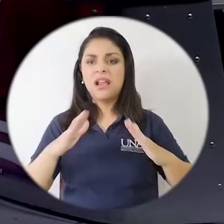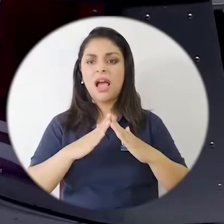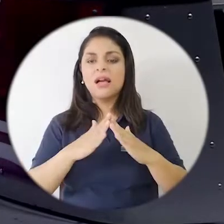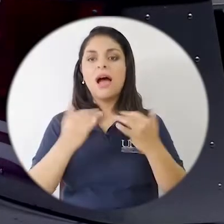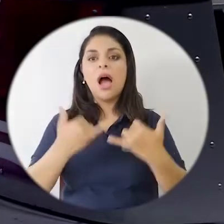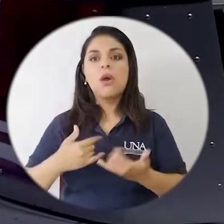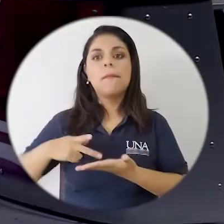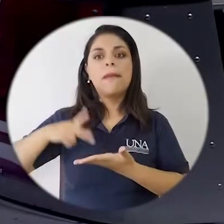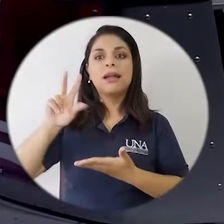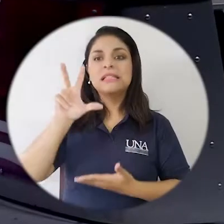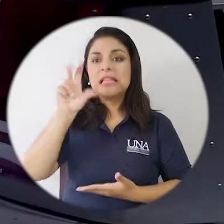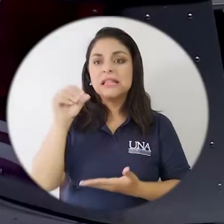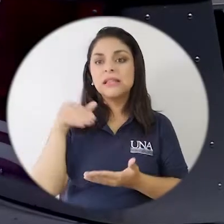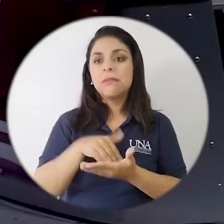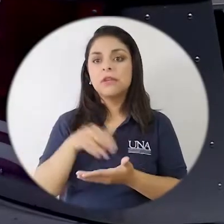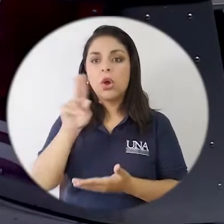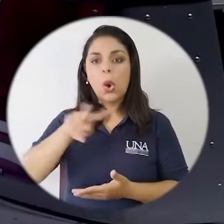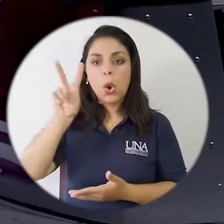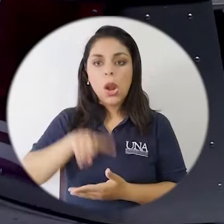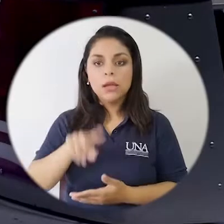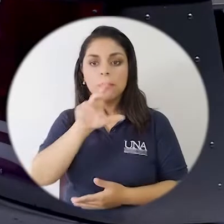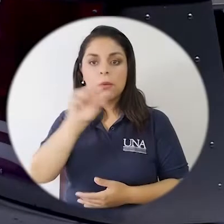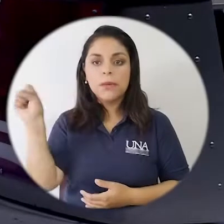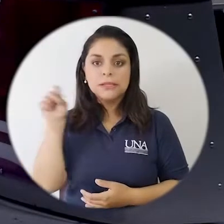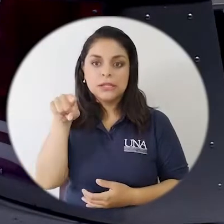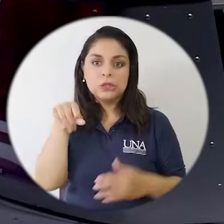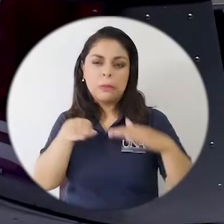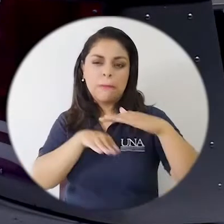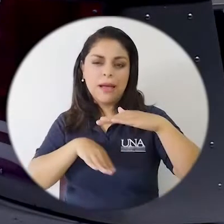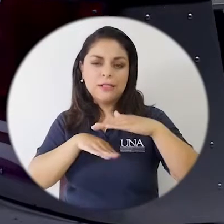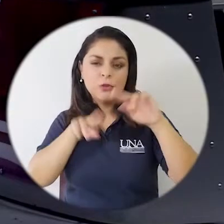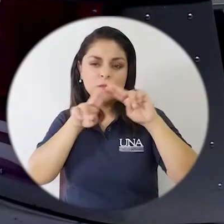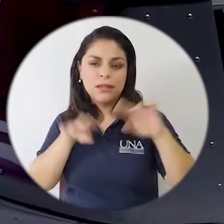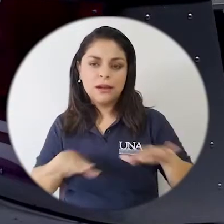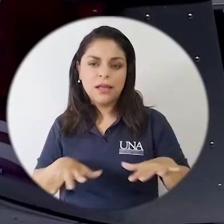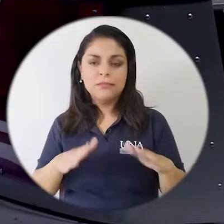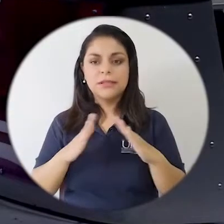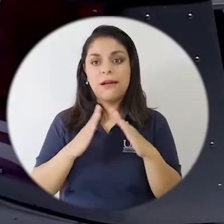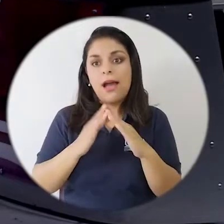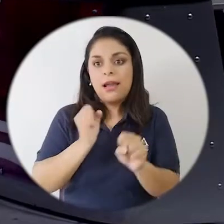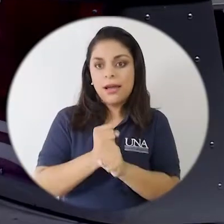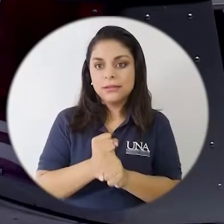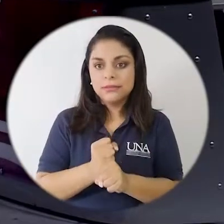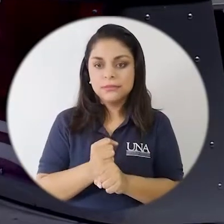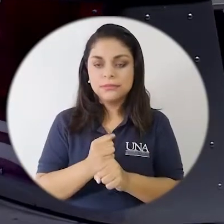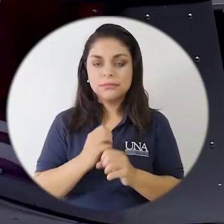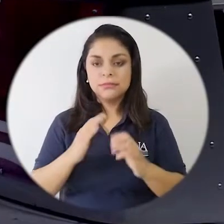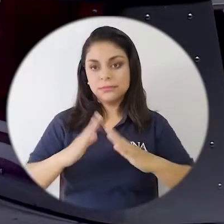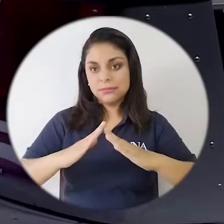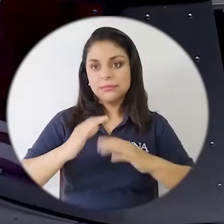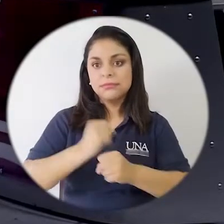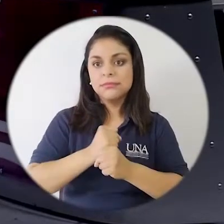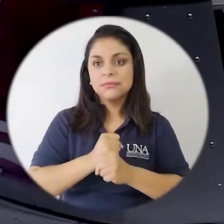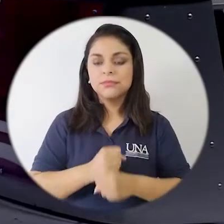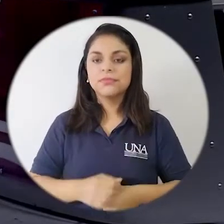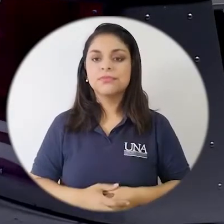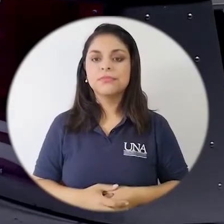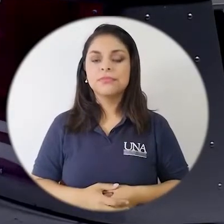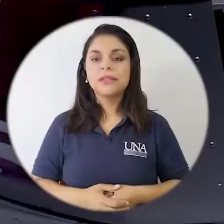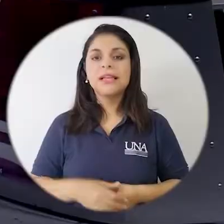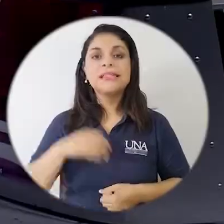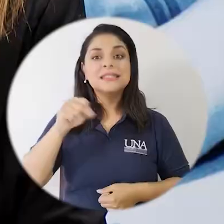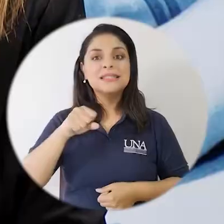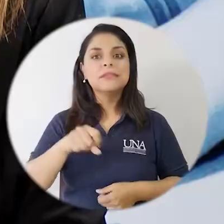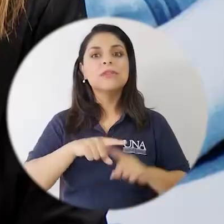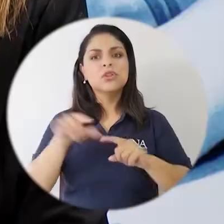y ahora tiene que asumir un costo de 30.000 colones por mes, que es el paquete básico de internet, Bueno, para trabajar desde su casa. Y eso que decirle que las instituciones han hecho